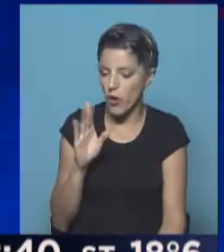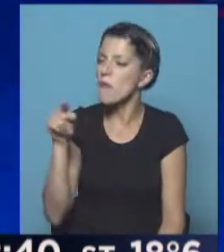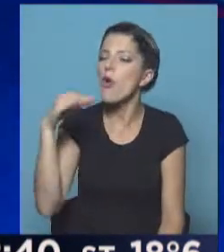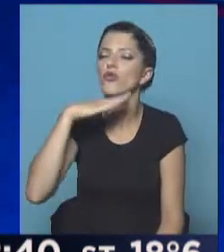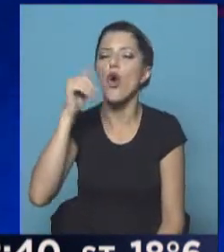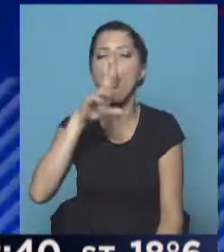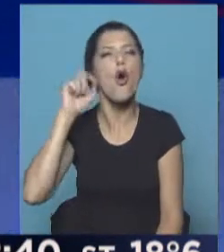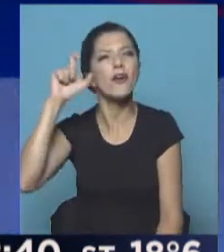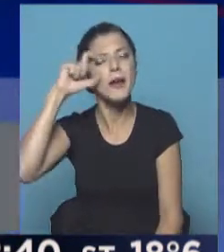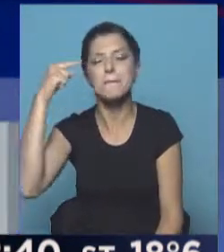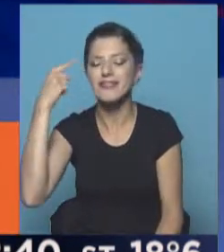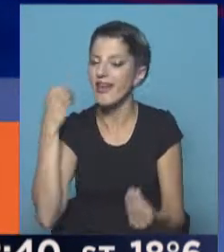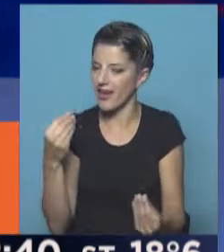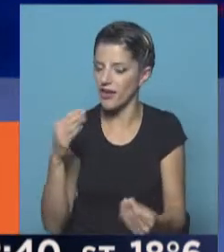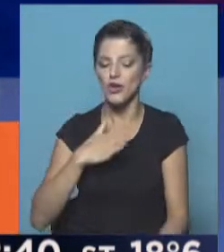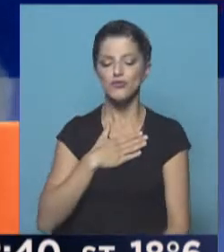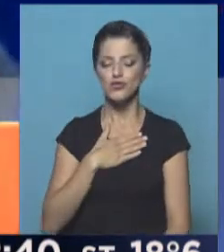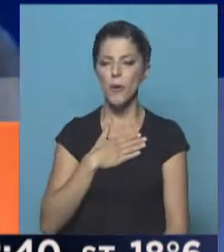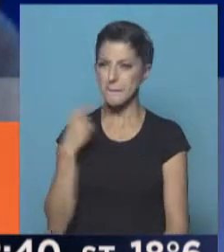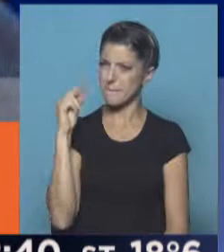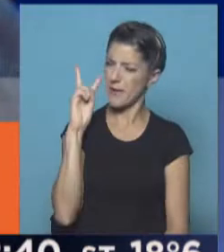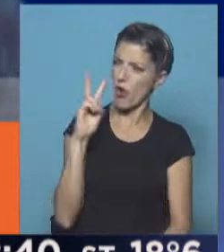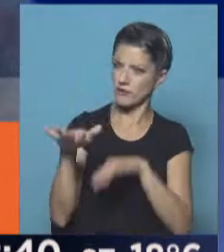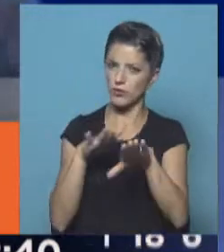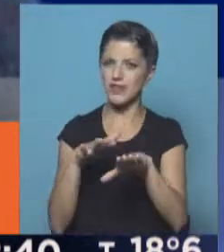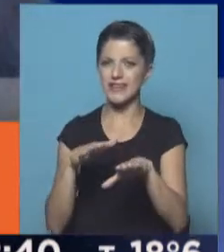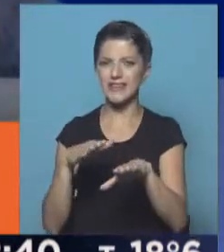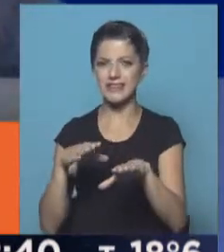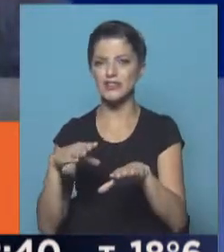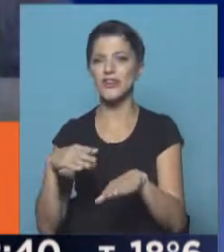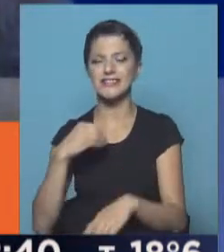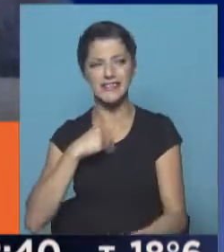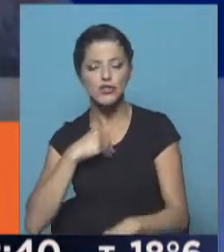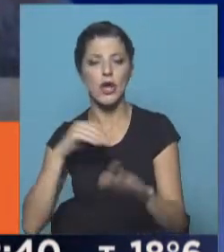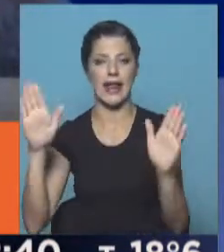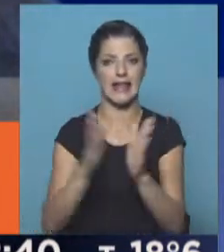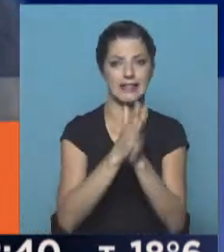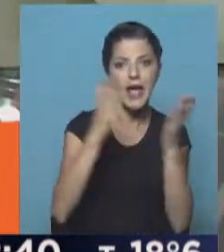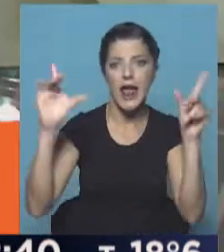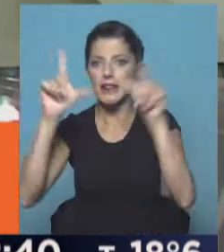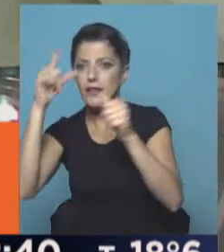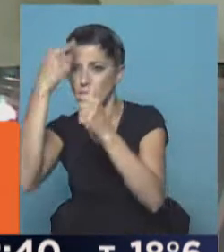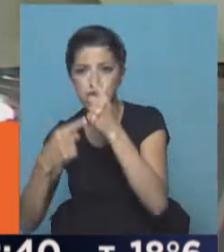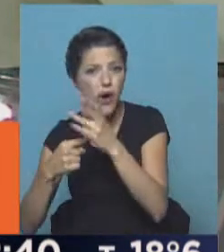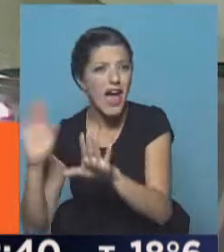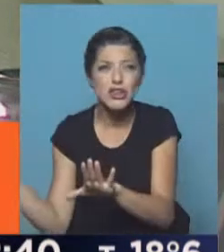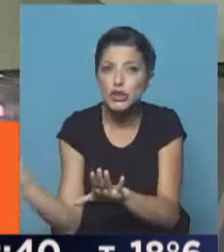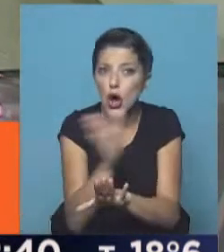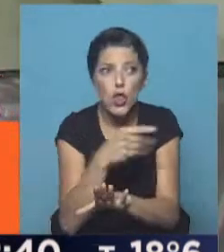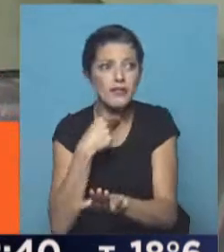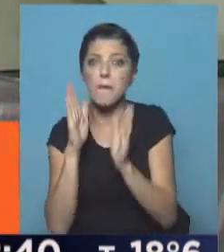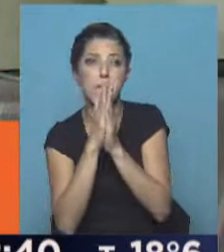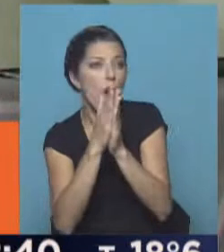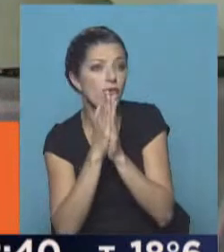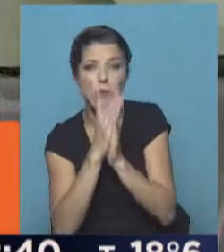lo que yo veo es como, no solo los medios, como si el establishment completo estuviera diciendo, por Dios que no gane este señor, hagamos todo lo posible. Es